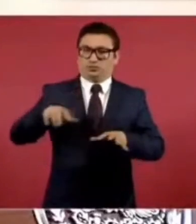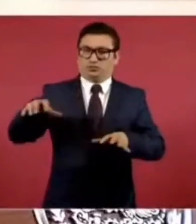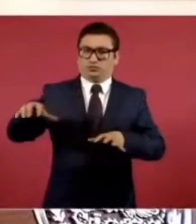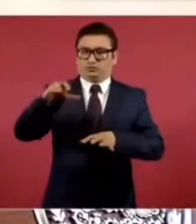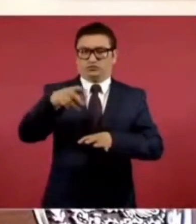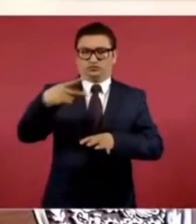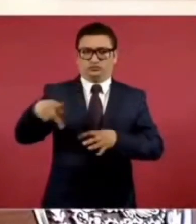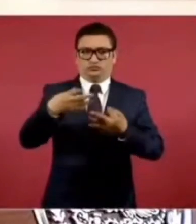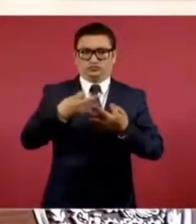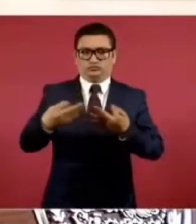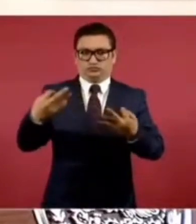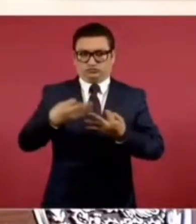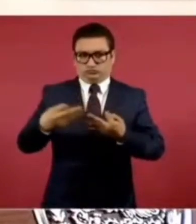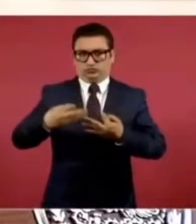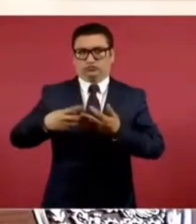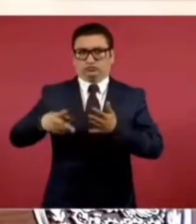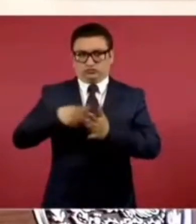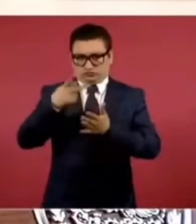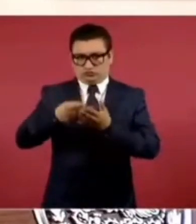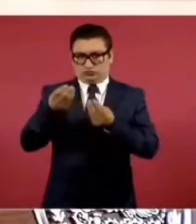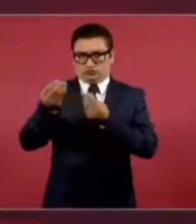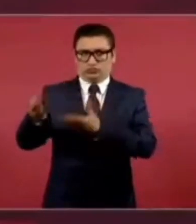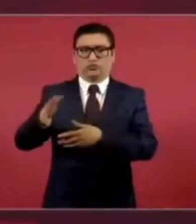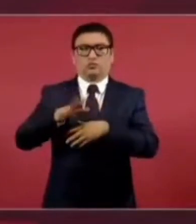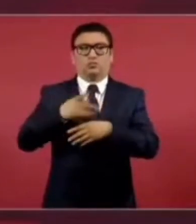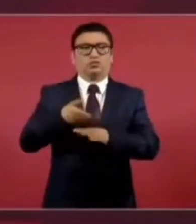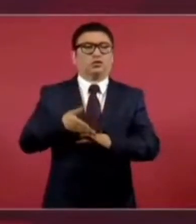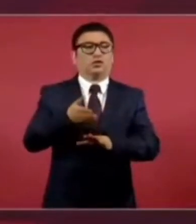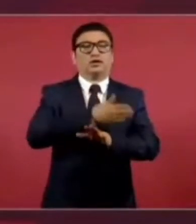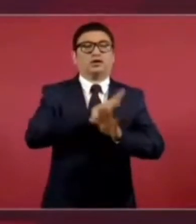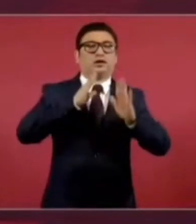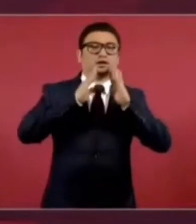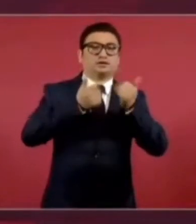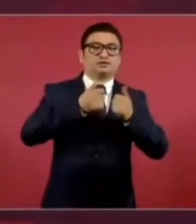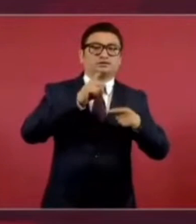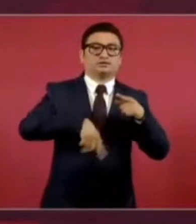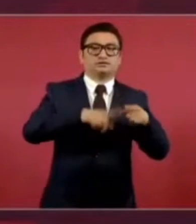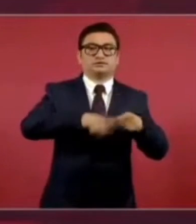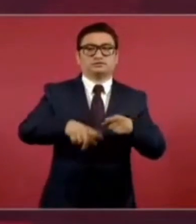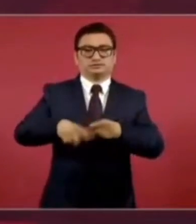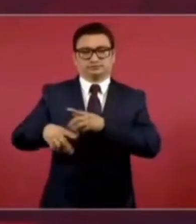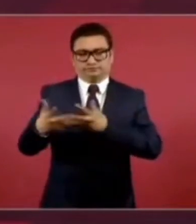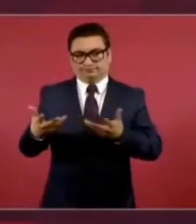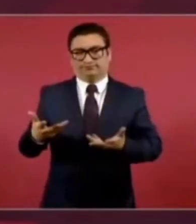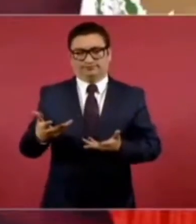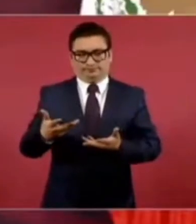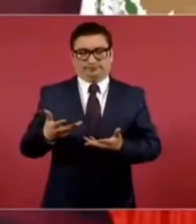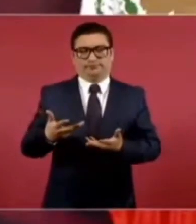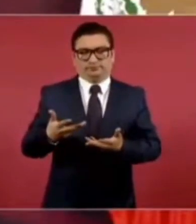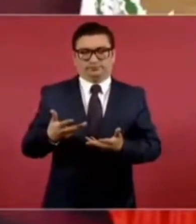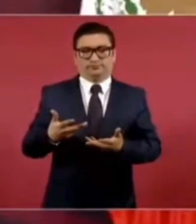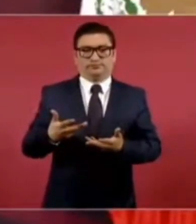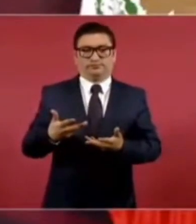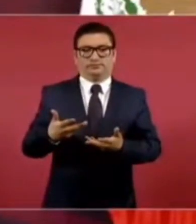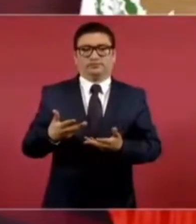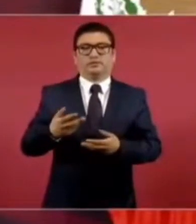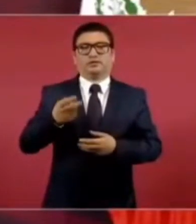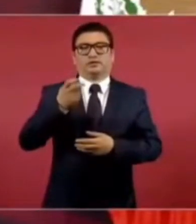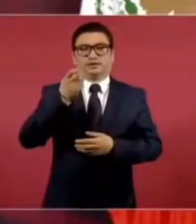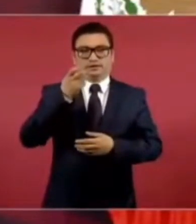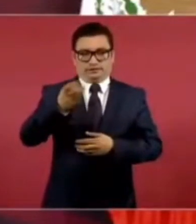tierras que les habían arrebatado los hacendados. Eso